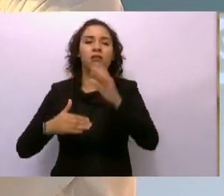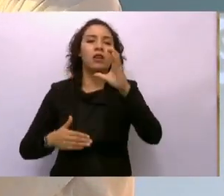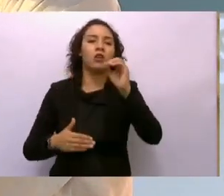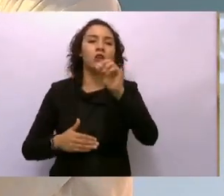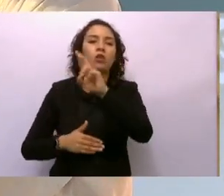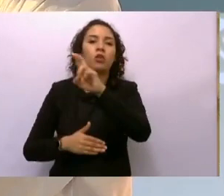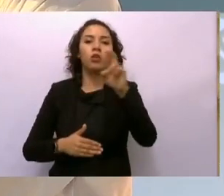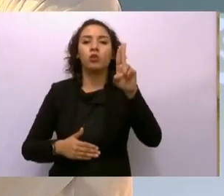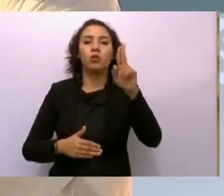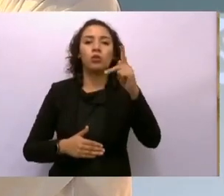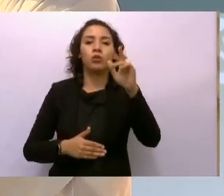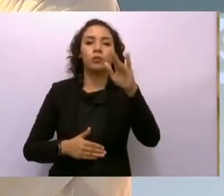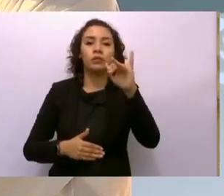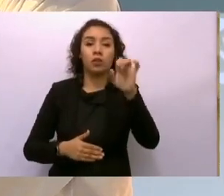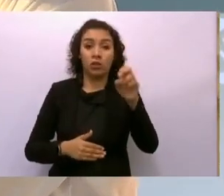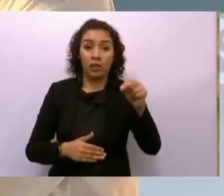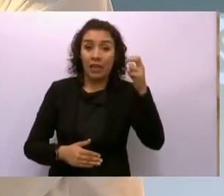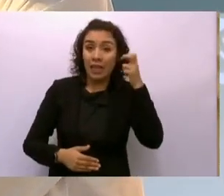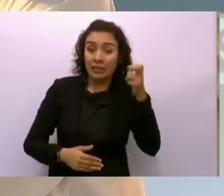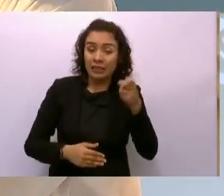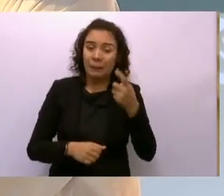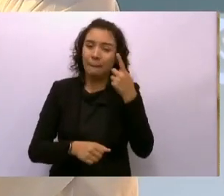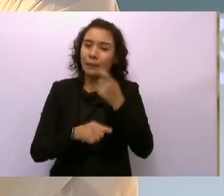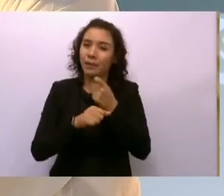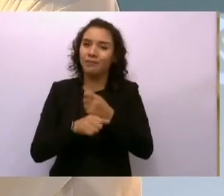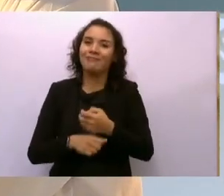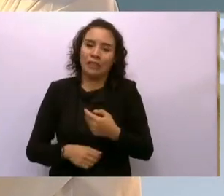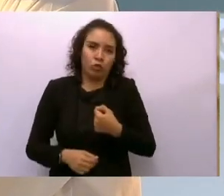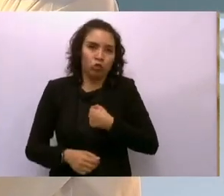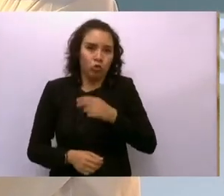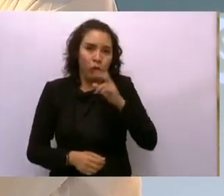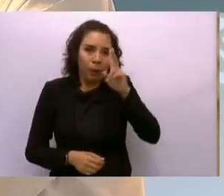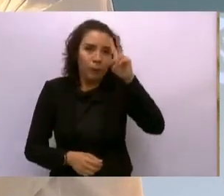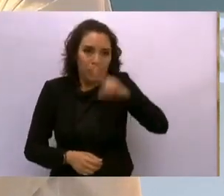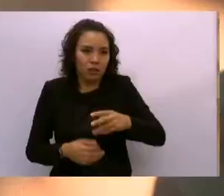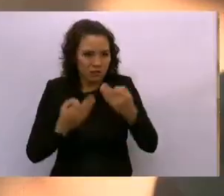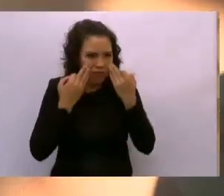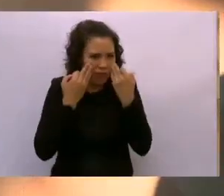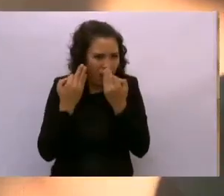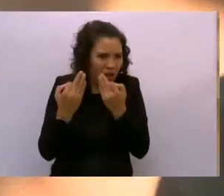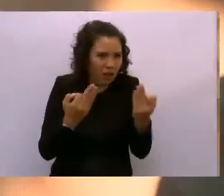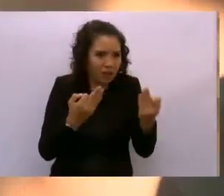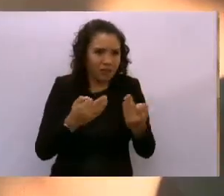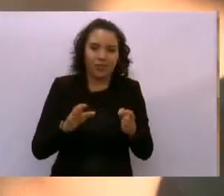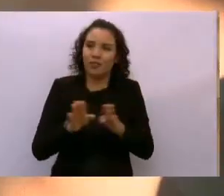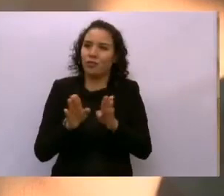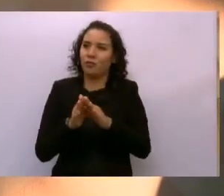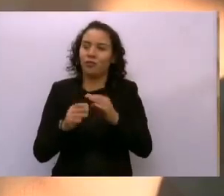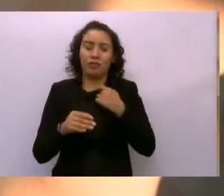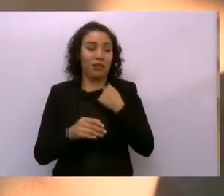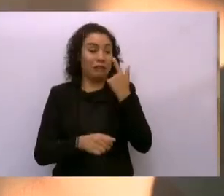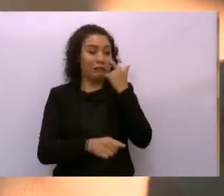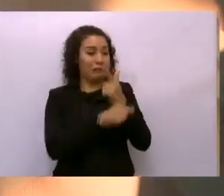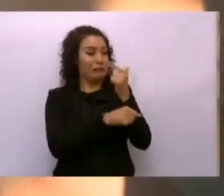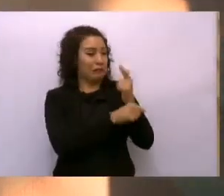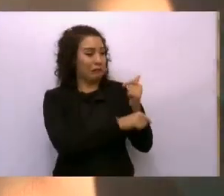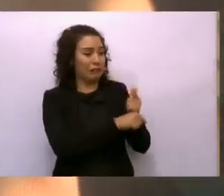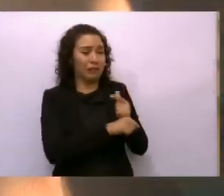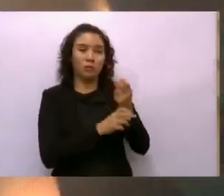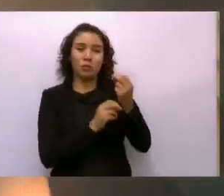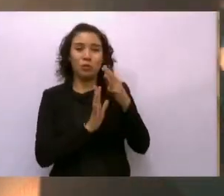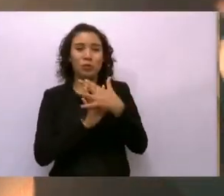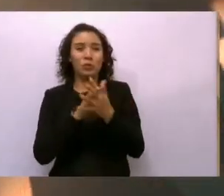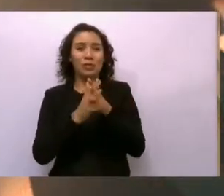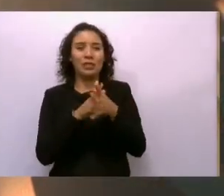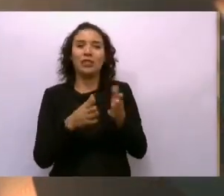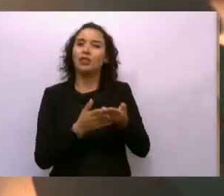verdad, le atinamos. Hasta nos quedamos cortos. Porque eso lo